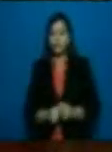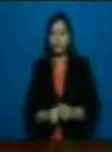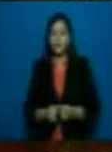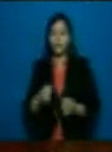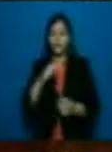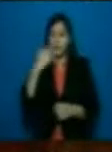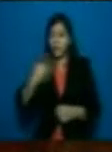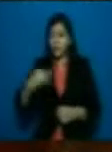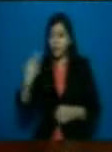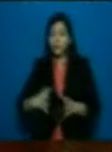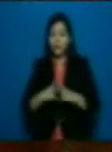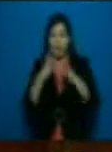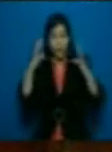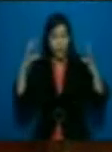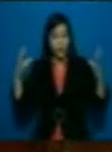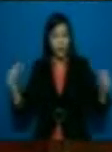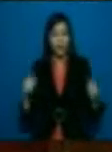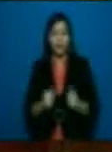necesidades